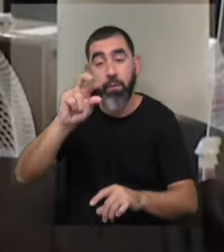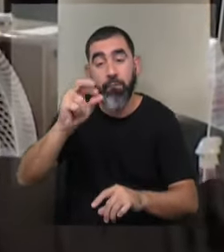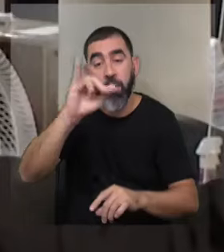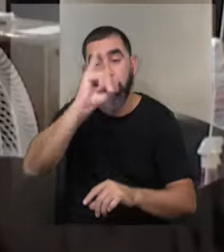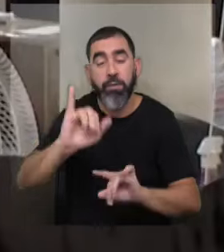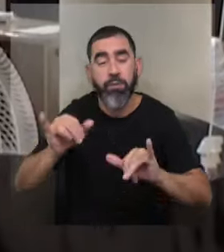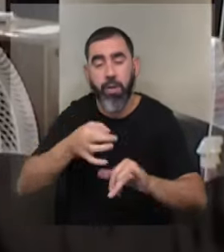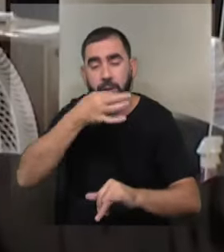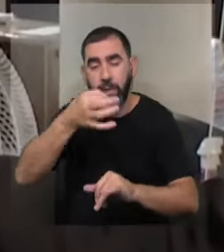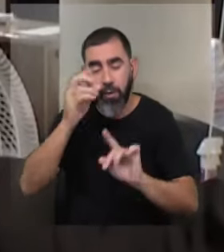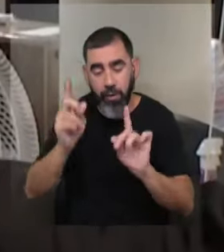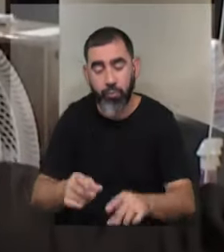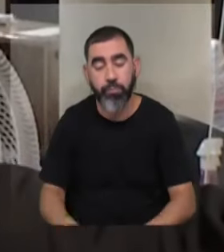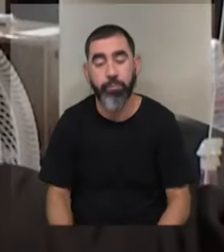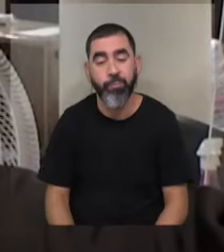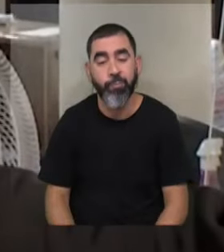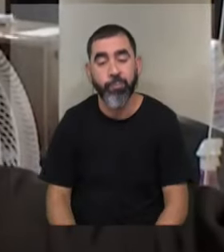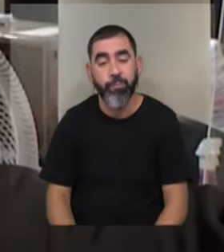que también declaró en la víspera.